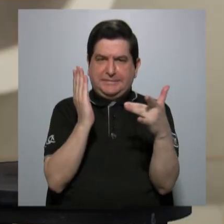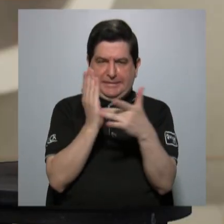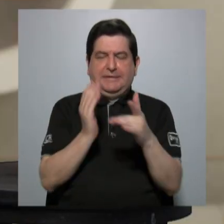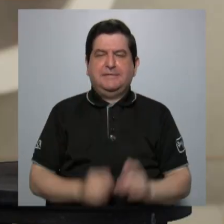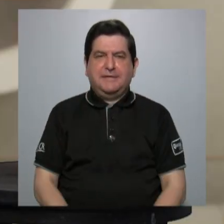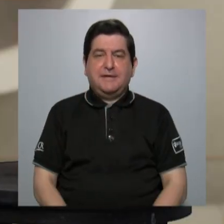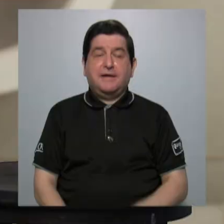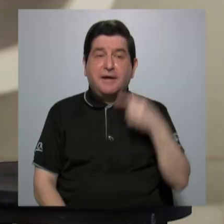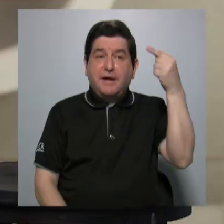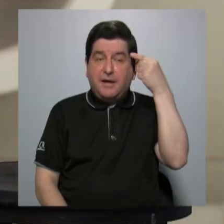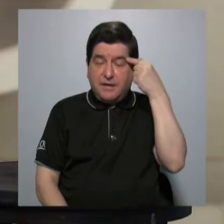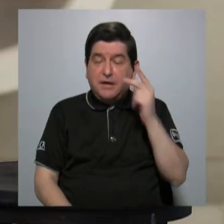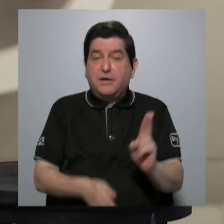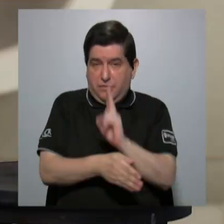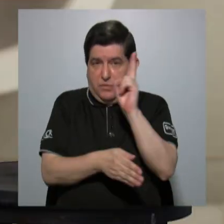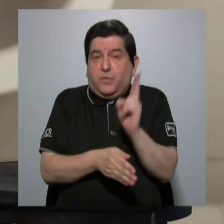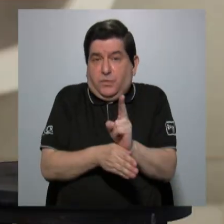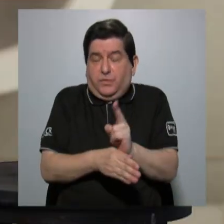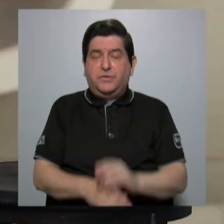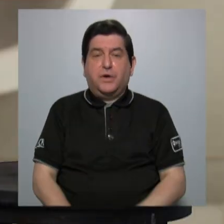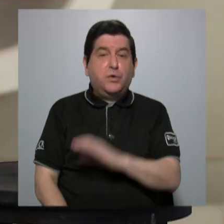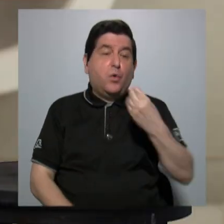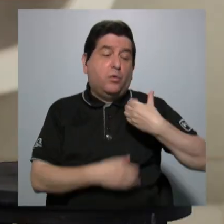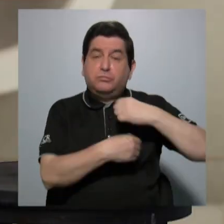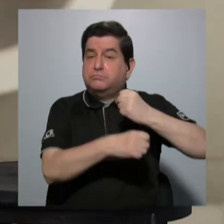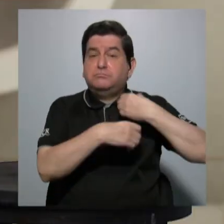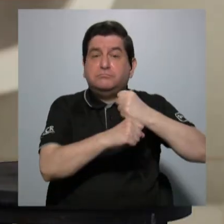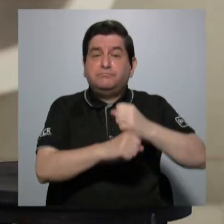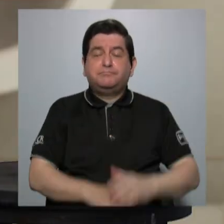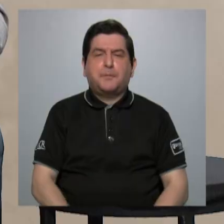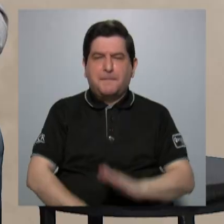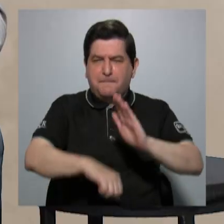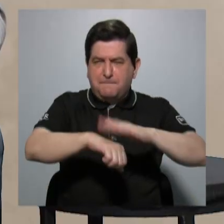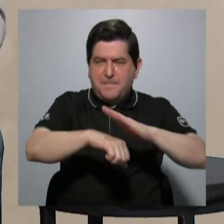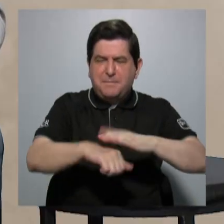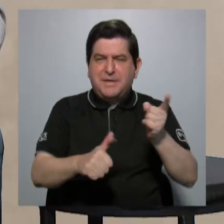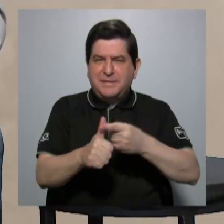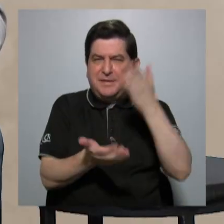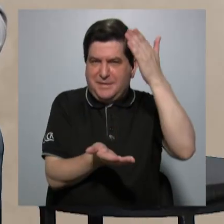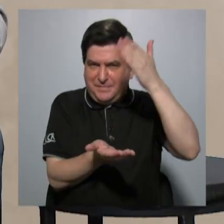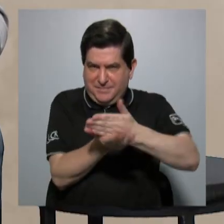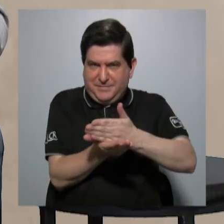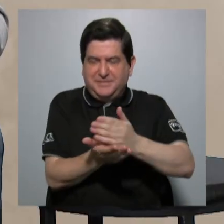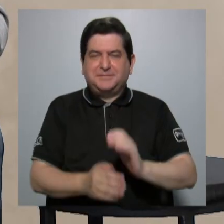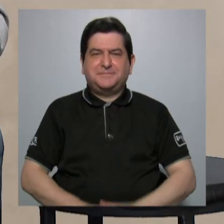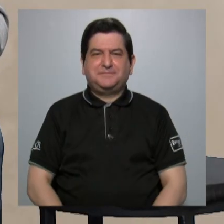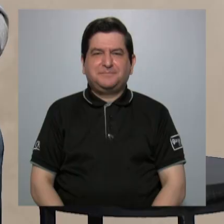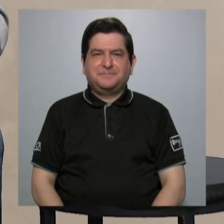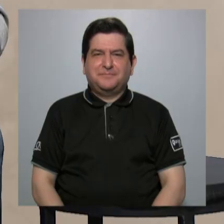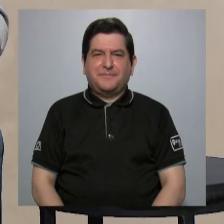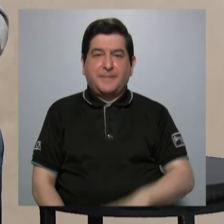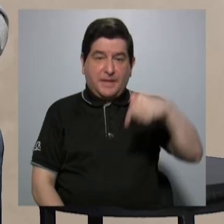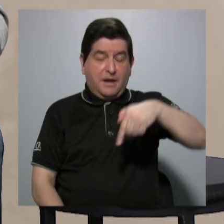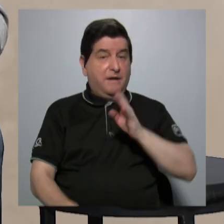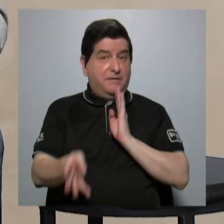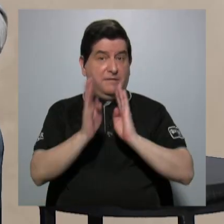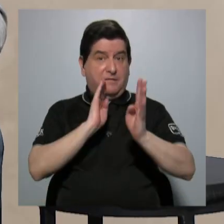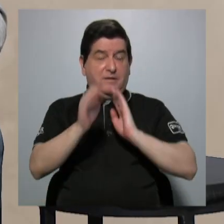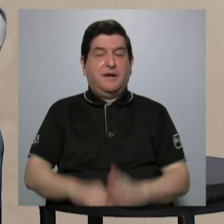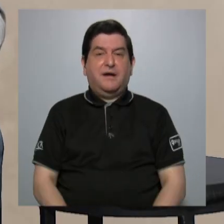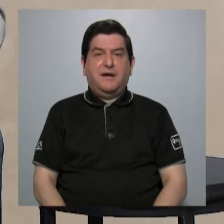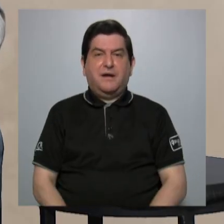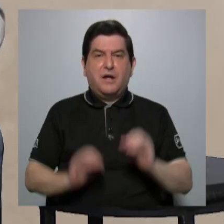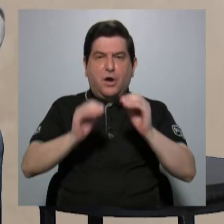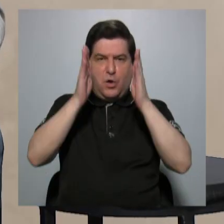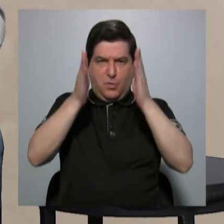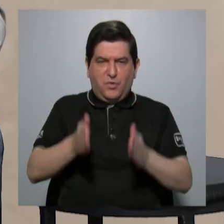técnica al gobierno, digamos, o a las municipalidades. Claro. Permítanme hacer una primera pausa, Roberto. Estamos conversando